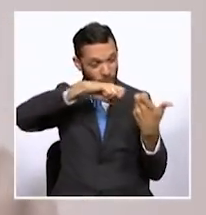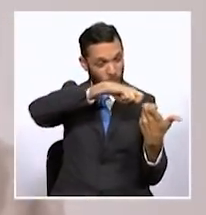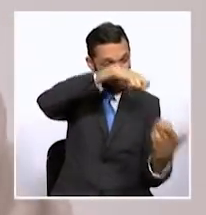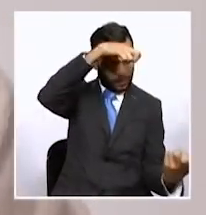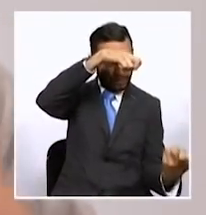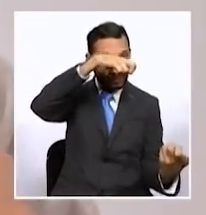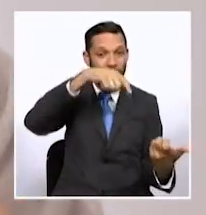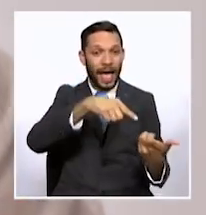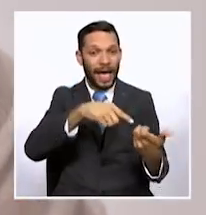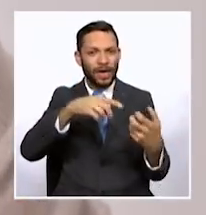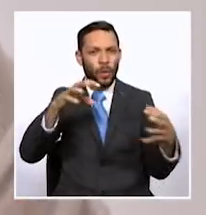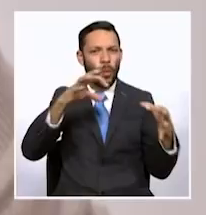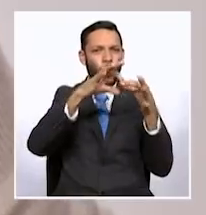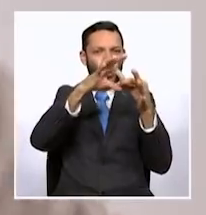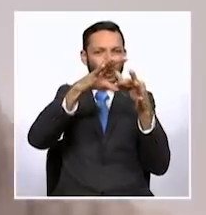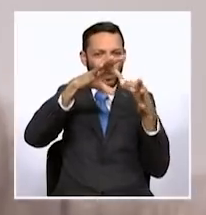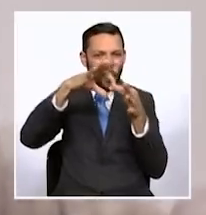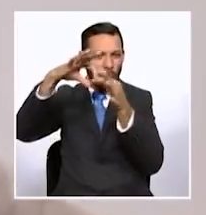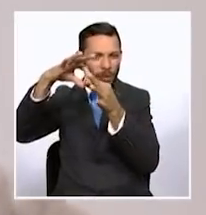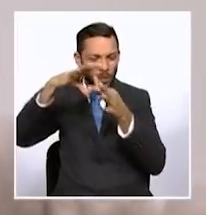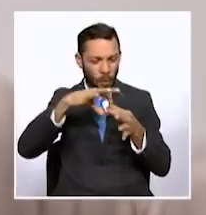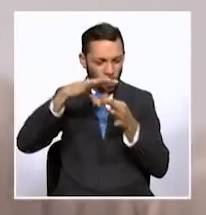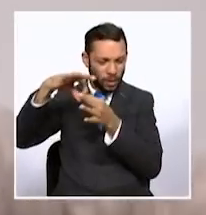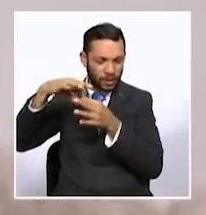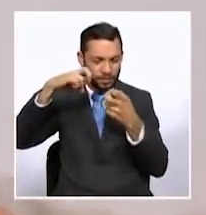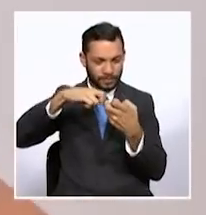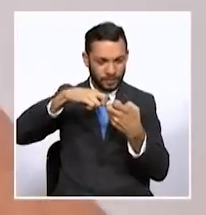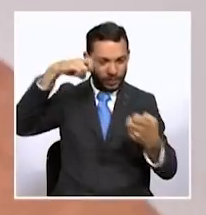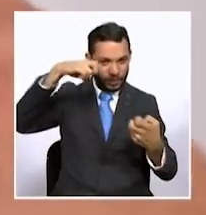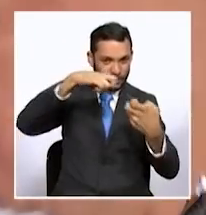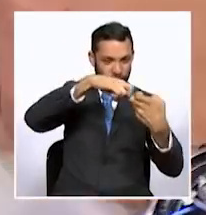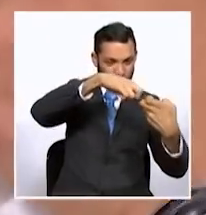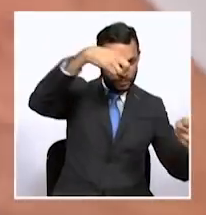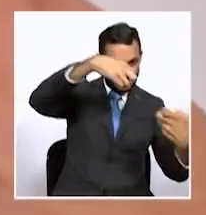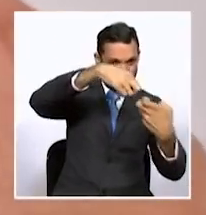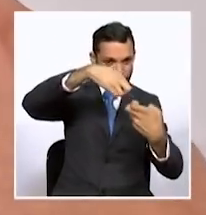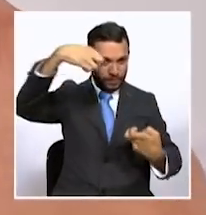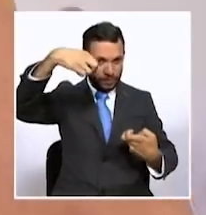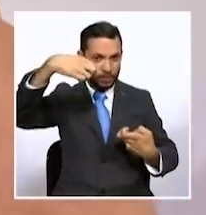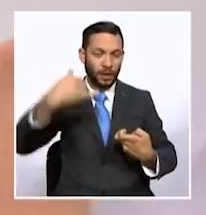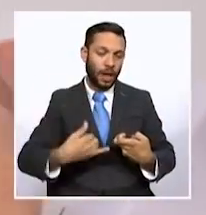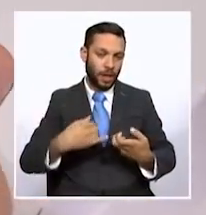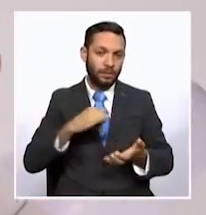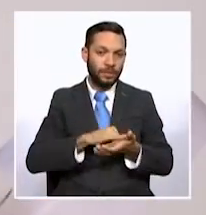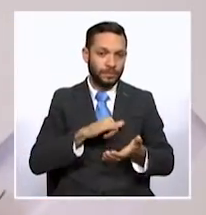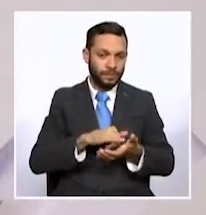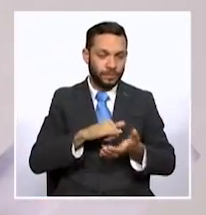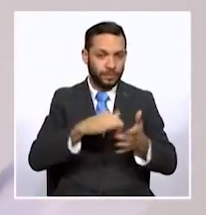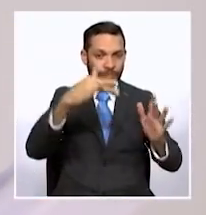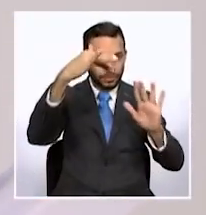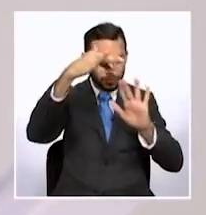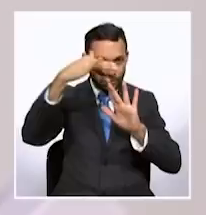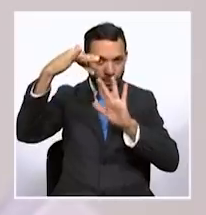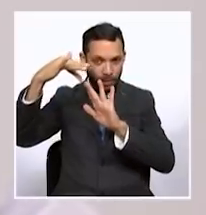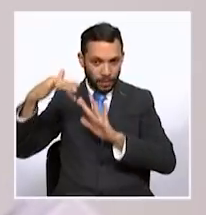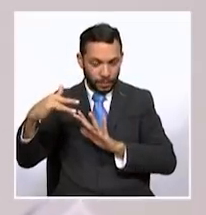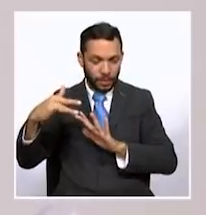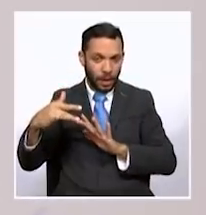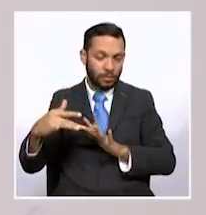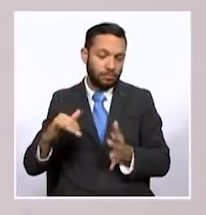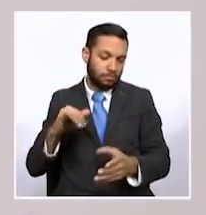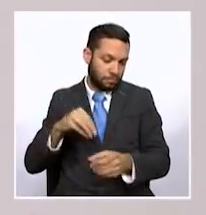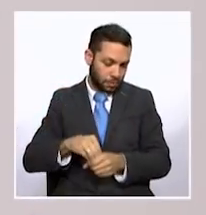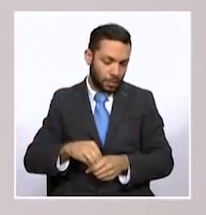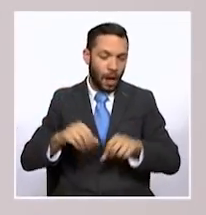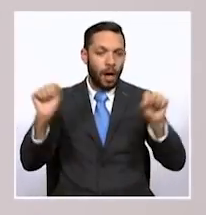lateral, el ligamento colateral medial, y en su parte interior tenemos los dos ligamentos, el ligamento cruzado anterior, que son los que se